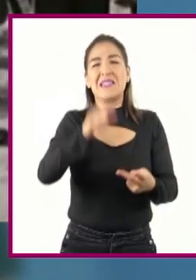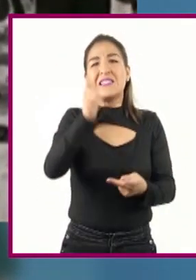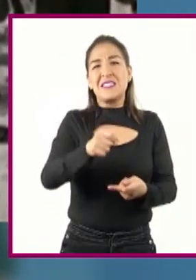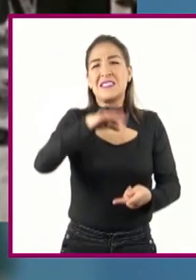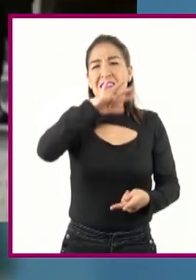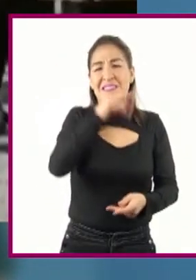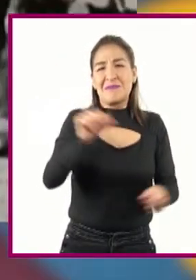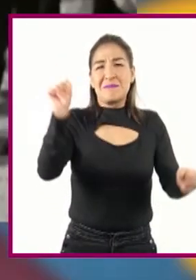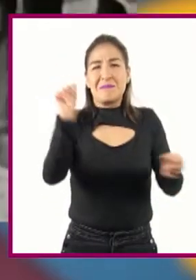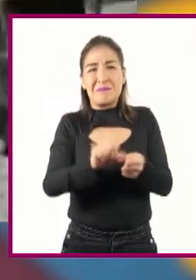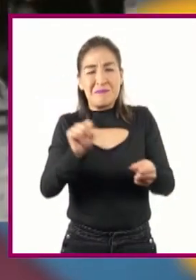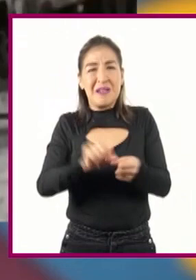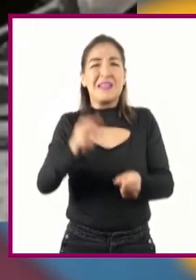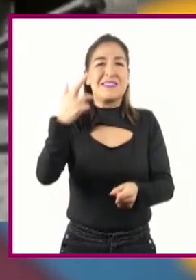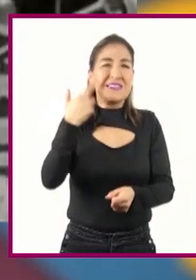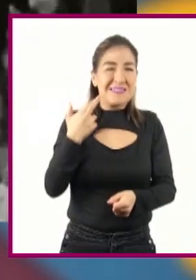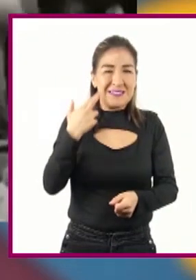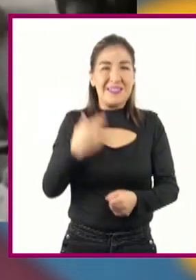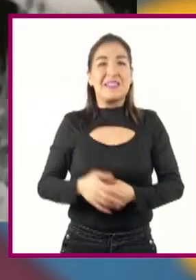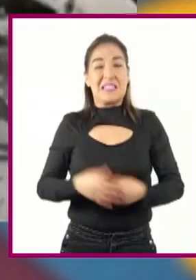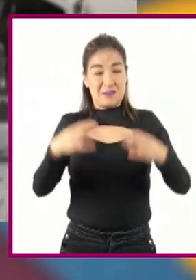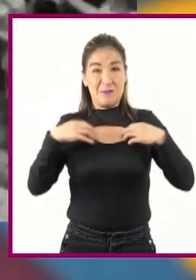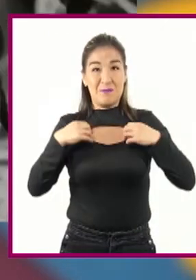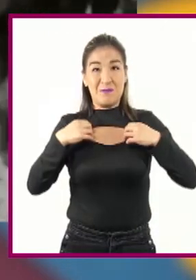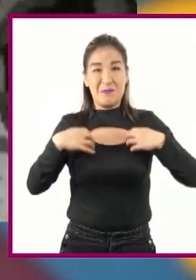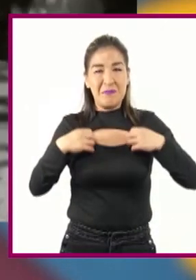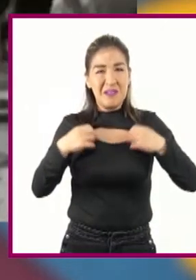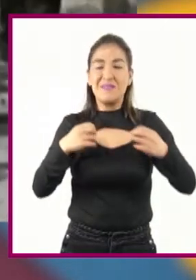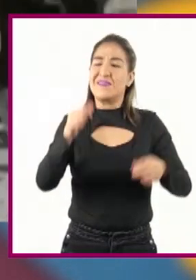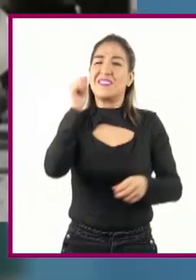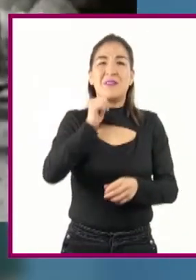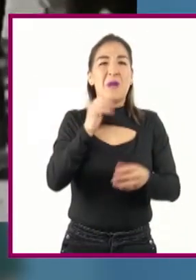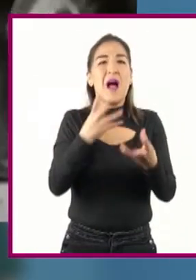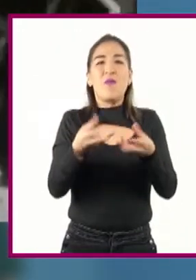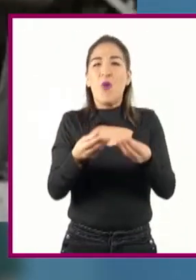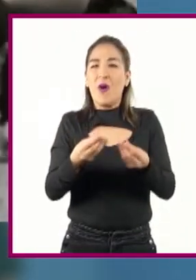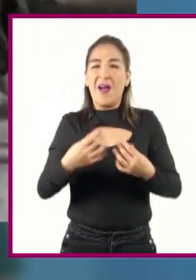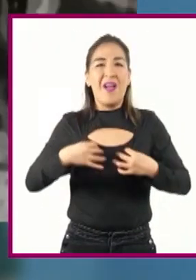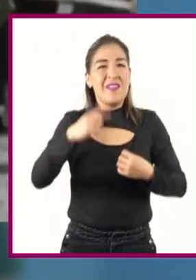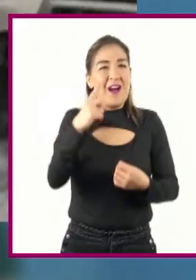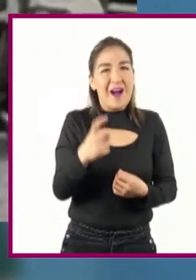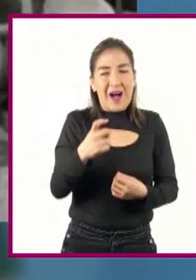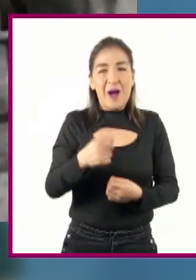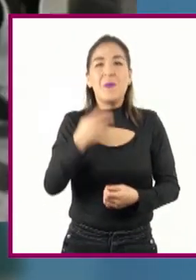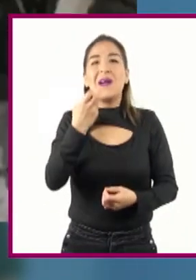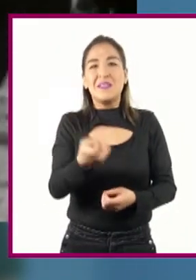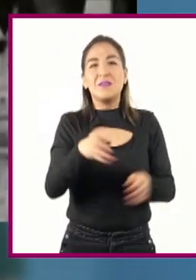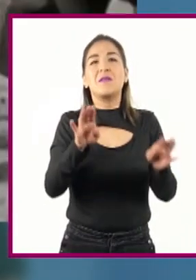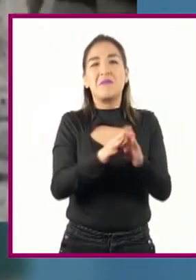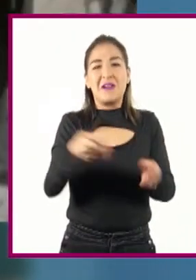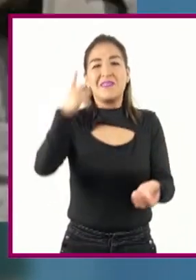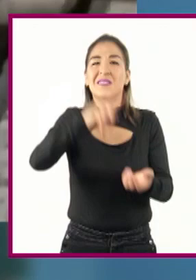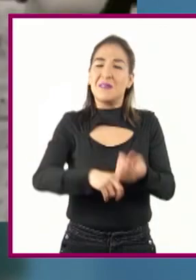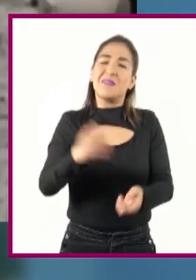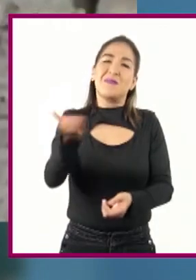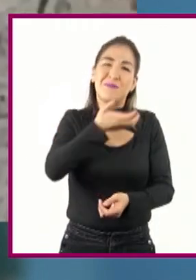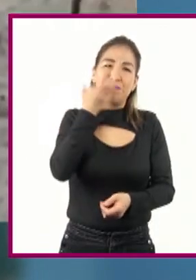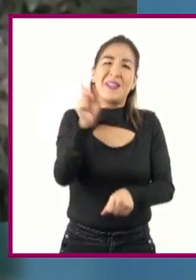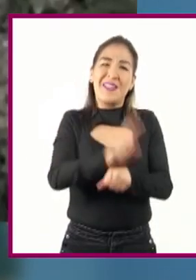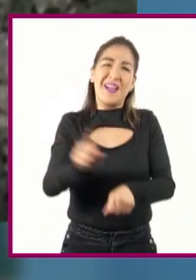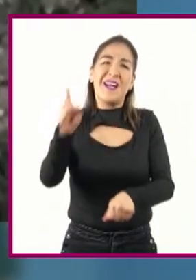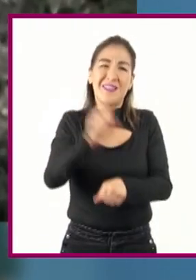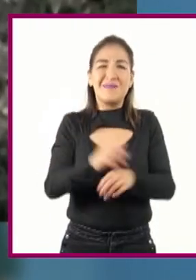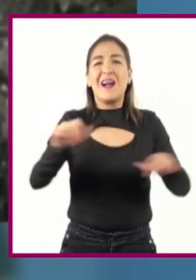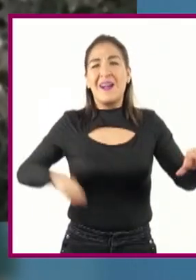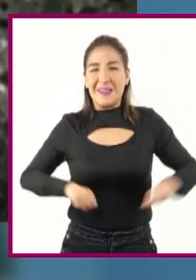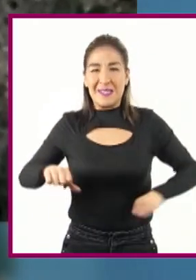de piojos y ratas, y con la ropa siempre húmeda, envueltos en una tediosa rutina.